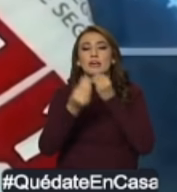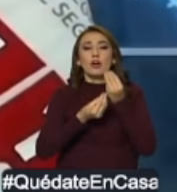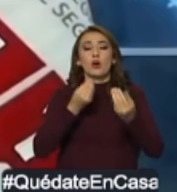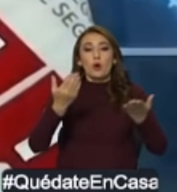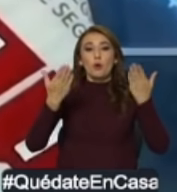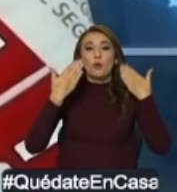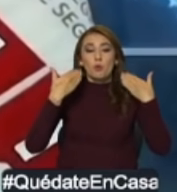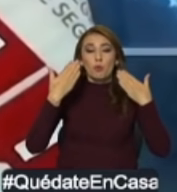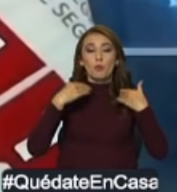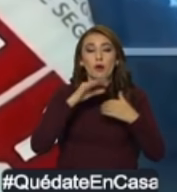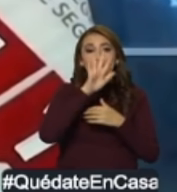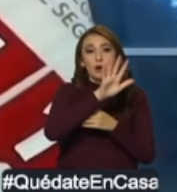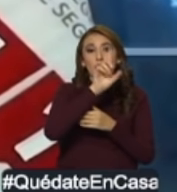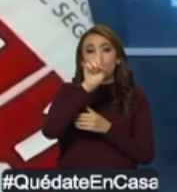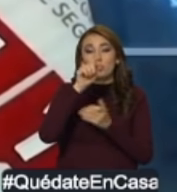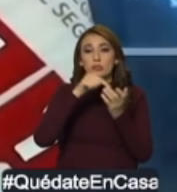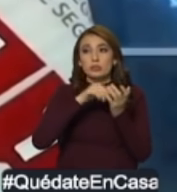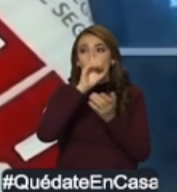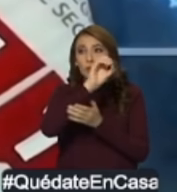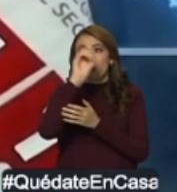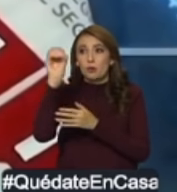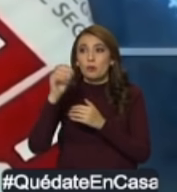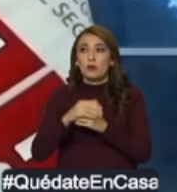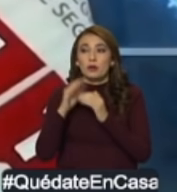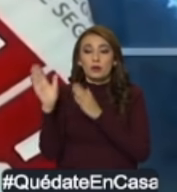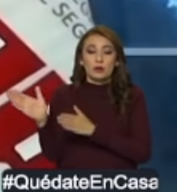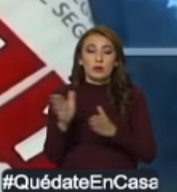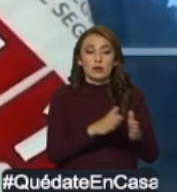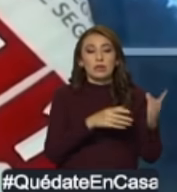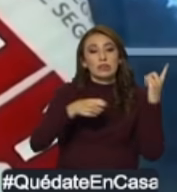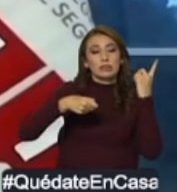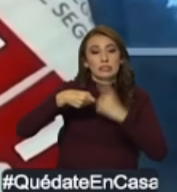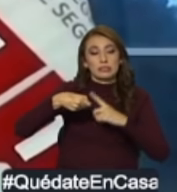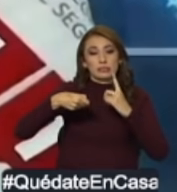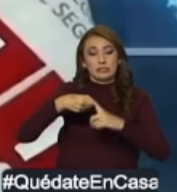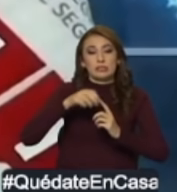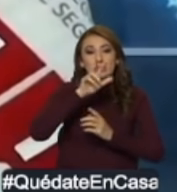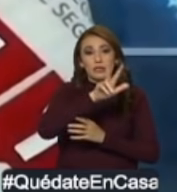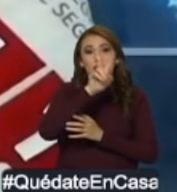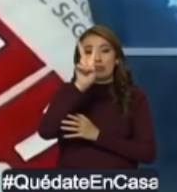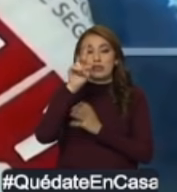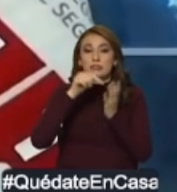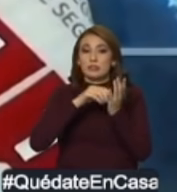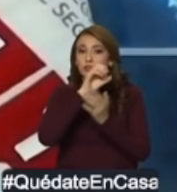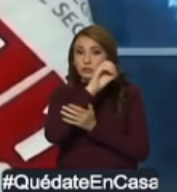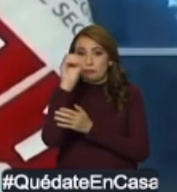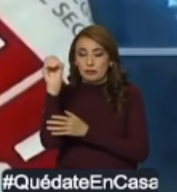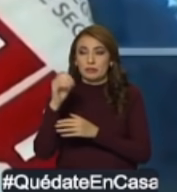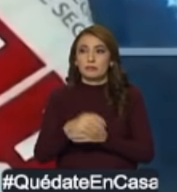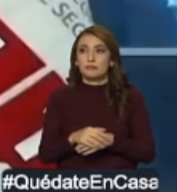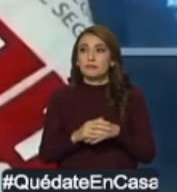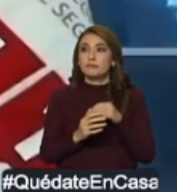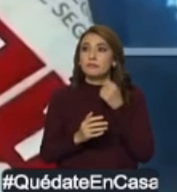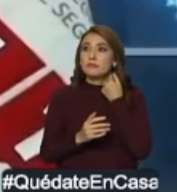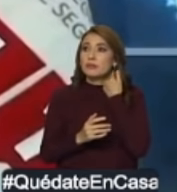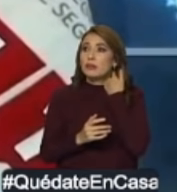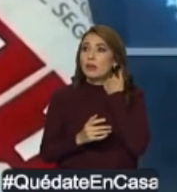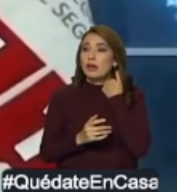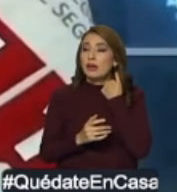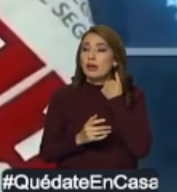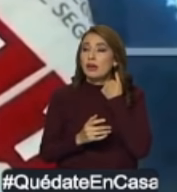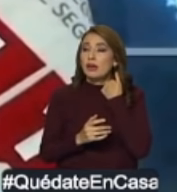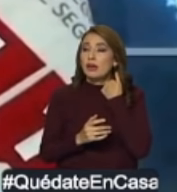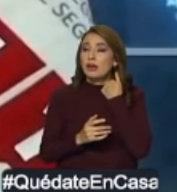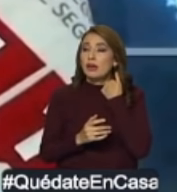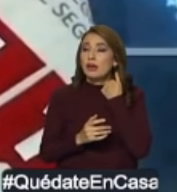con 51.725 y le sigue Quito con 32.735. Pero vamos a mirar la evolución de